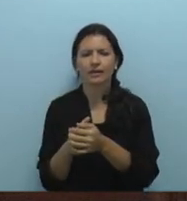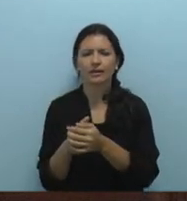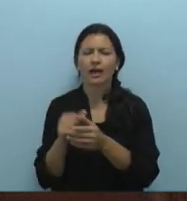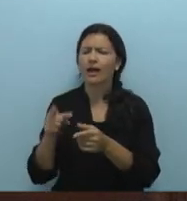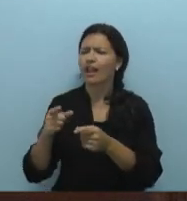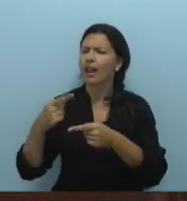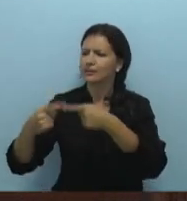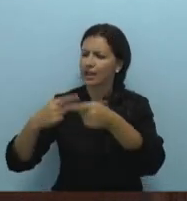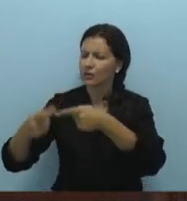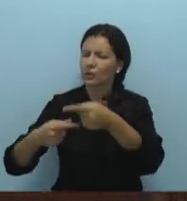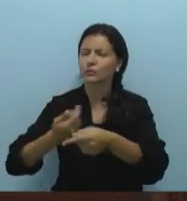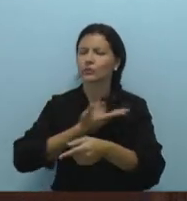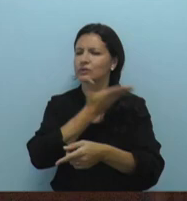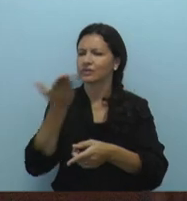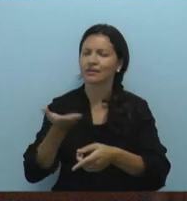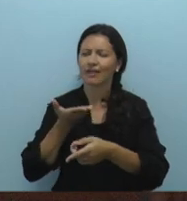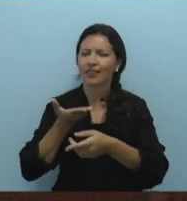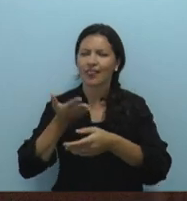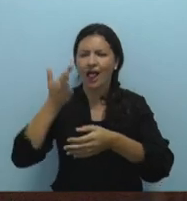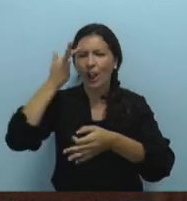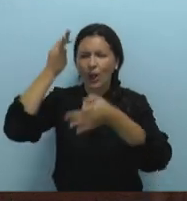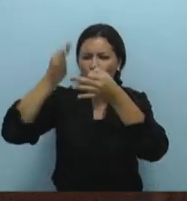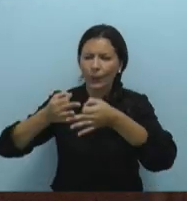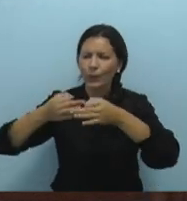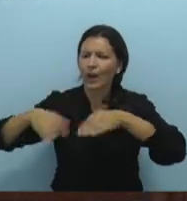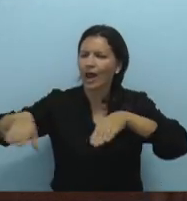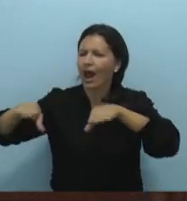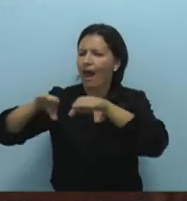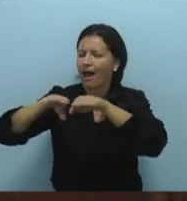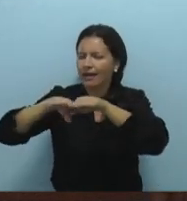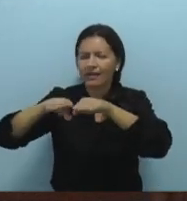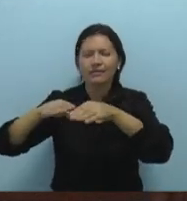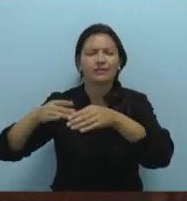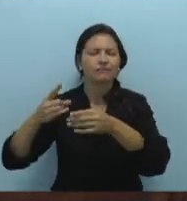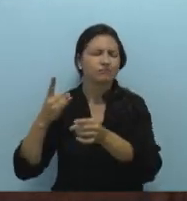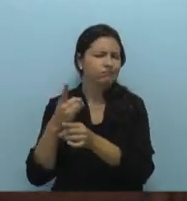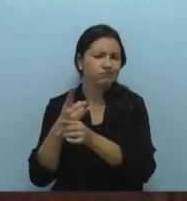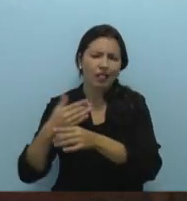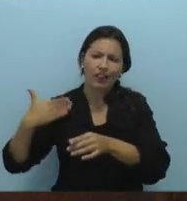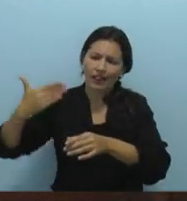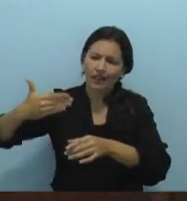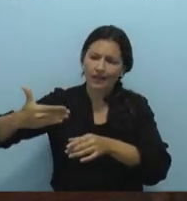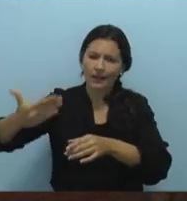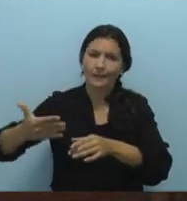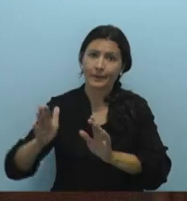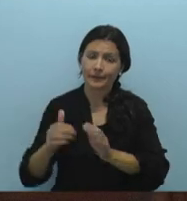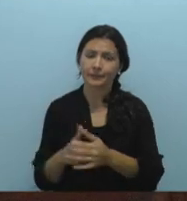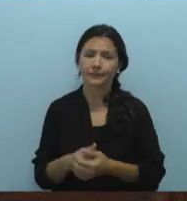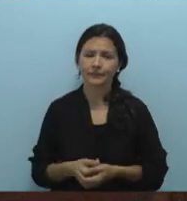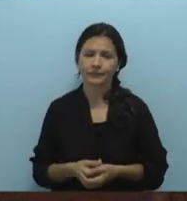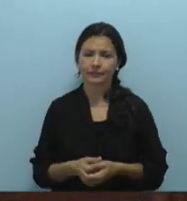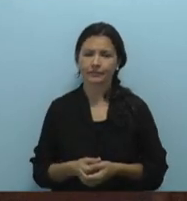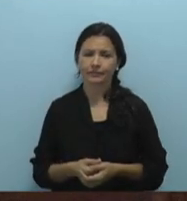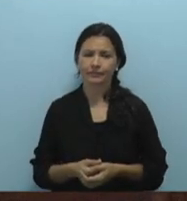justa, equitativa e inclusiva. También en esto quería hacer mención a las palabras de